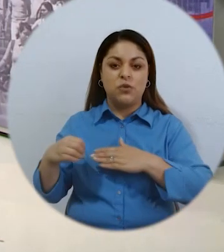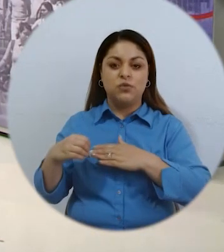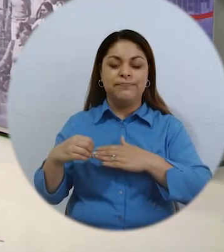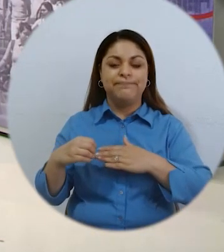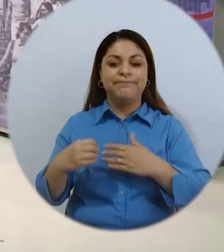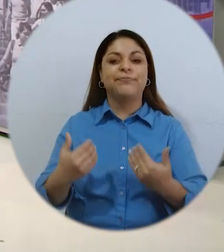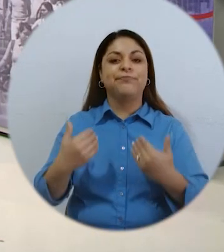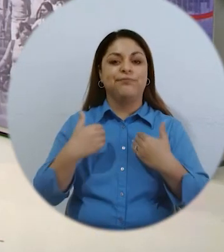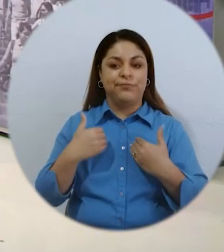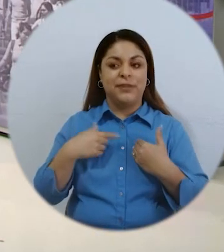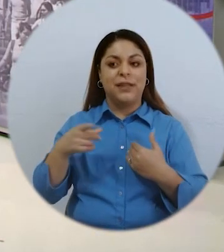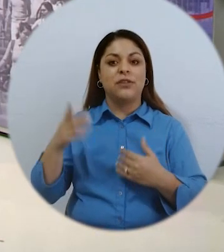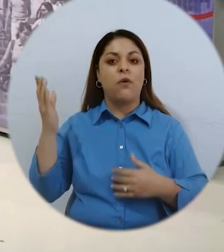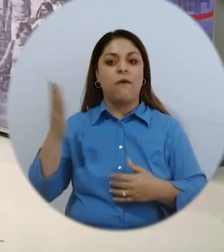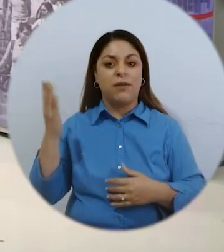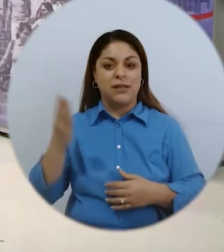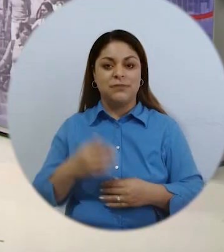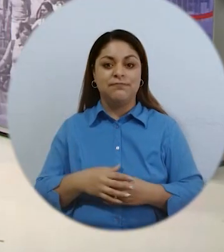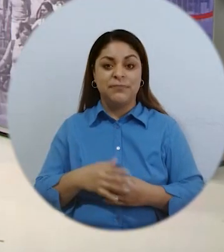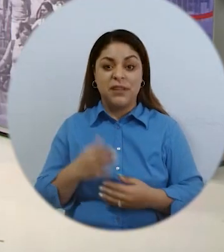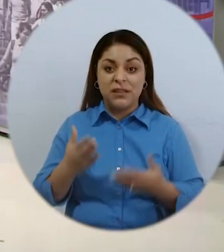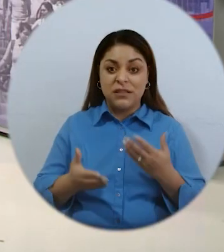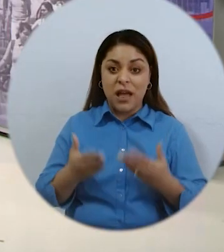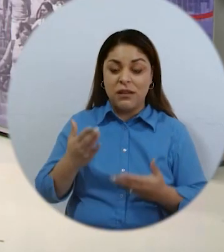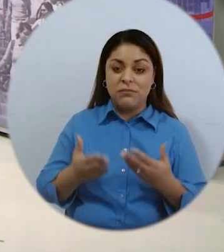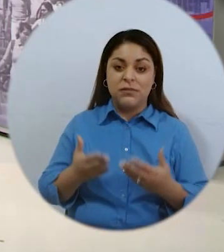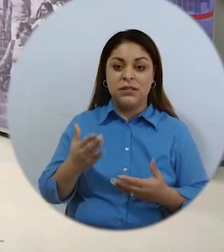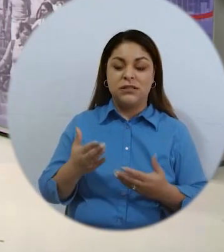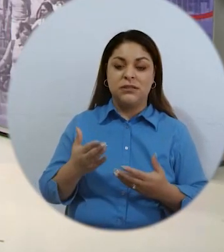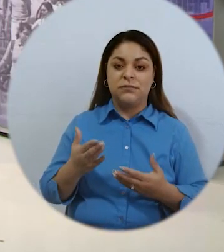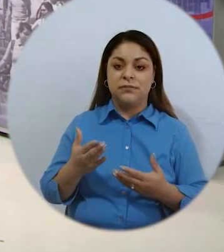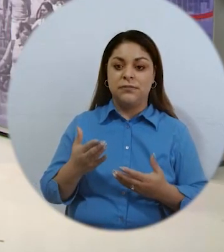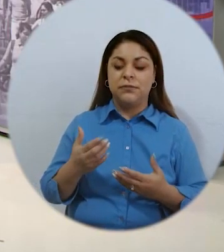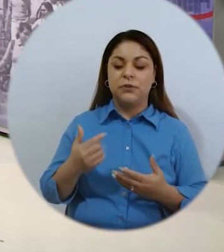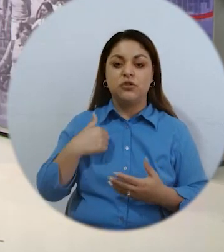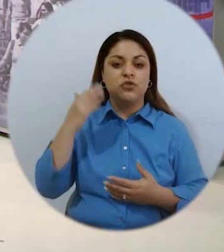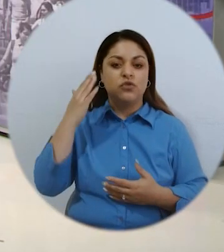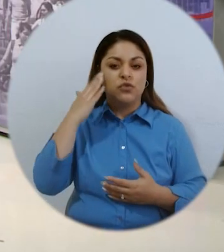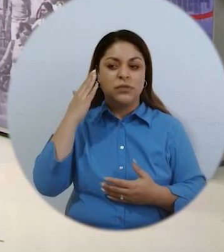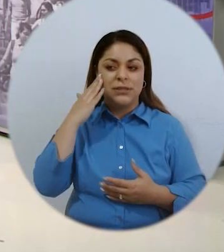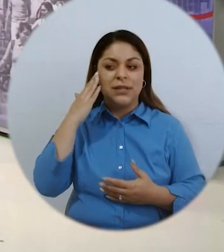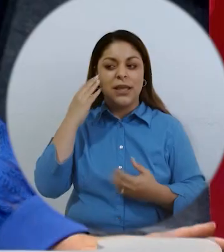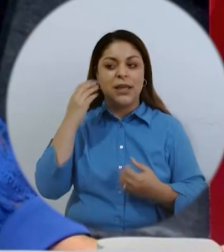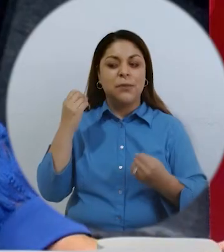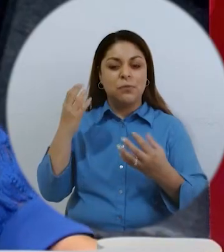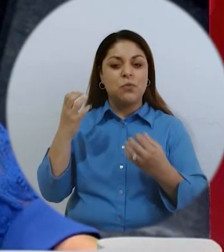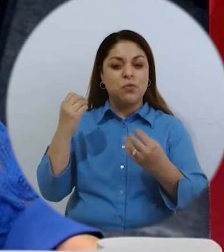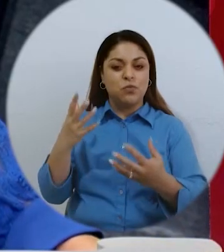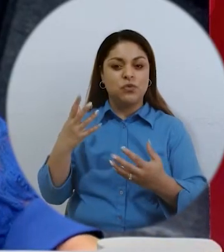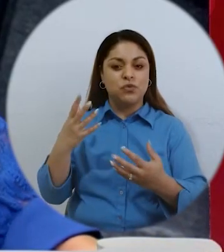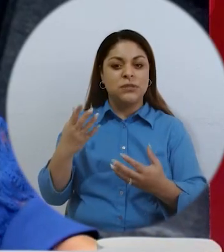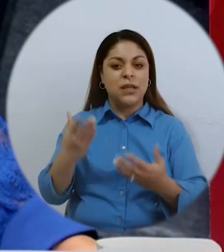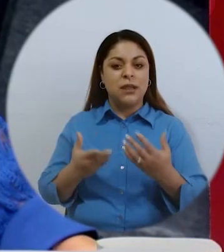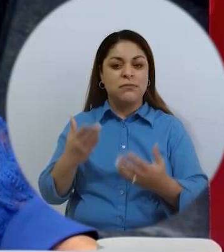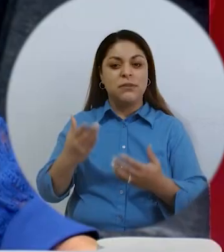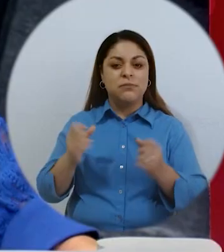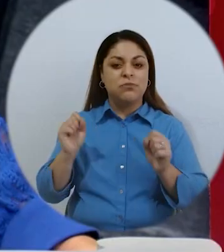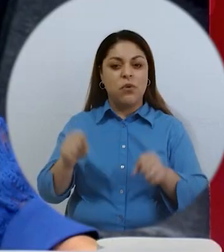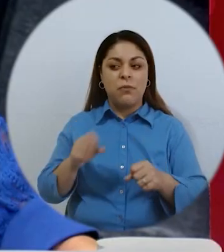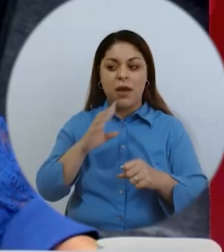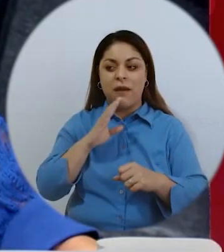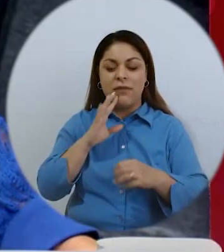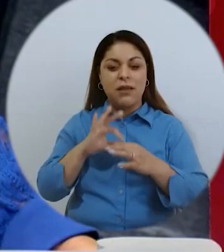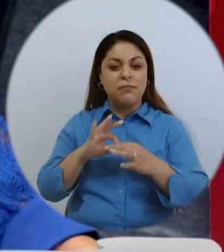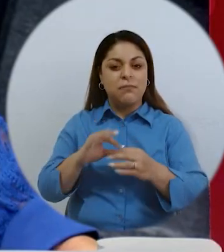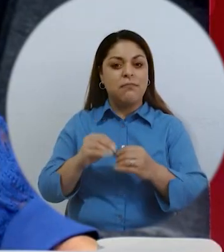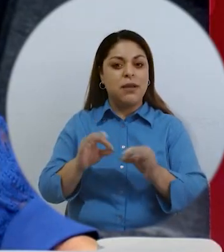tomaron en esta conferencia. Tal vez, yo sé que fueron bastantes, tendremos que abordar